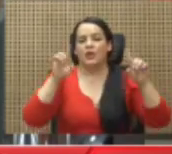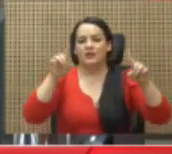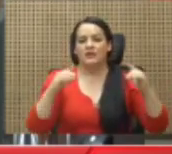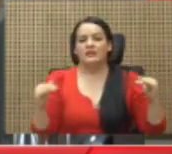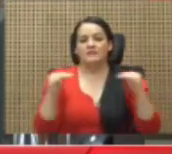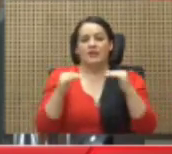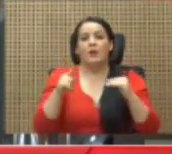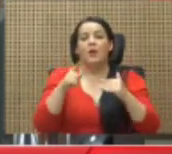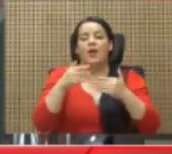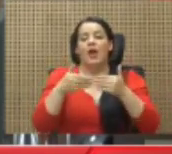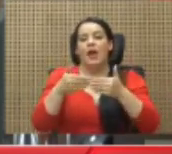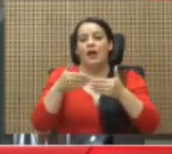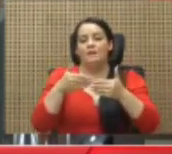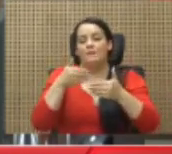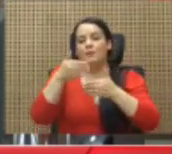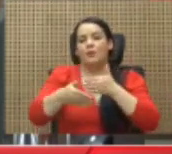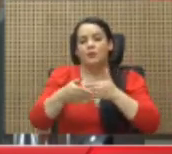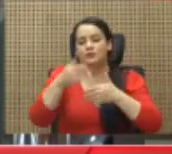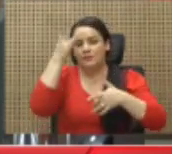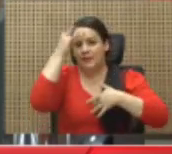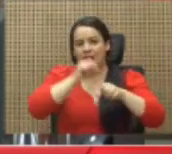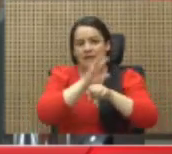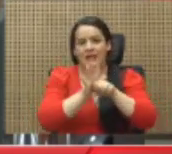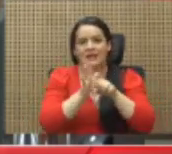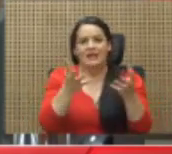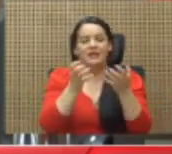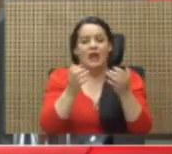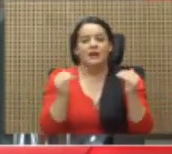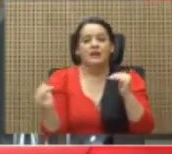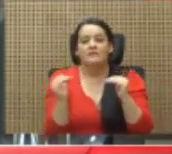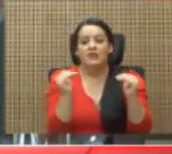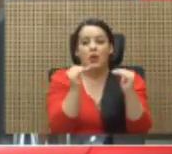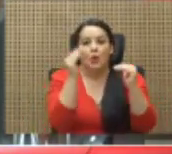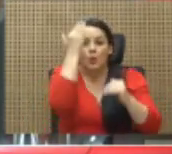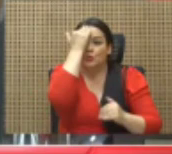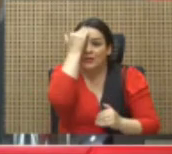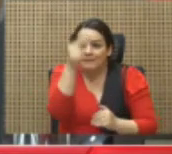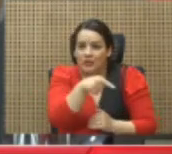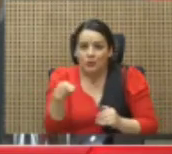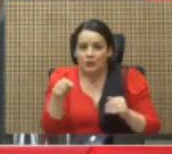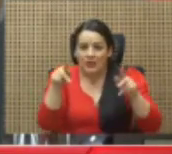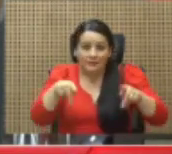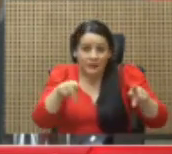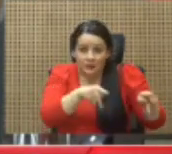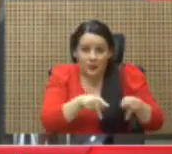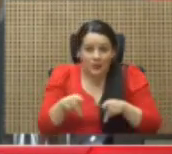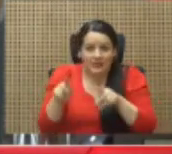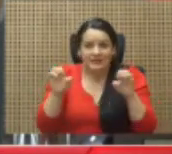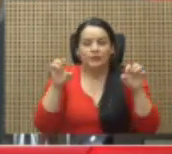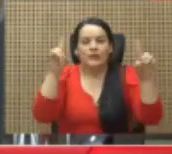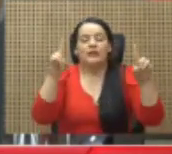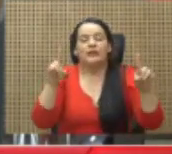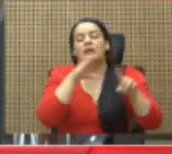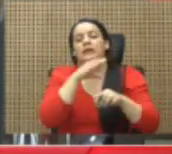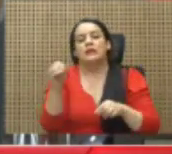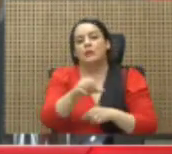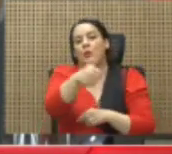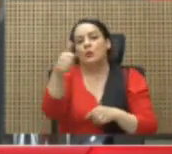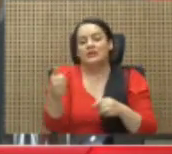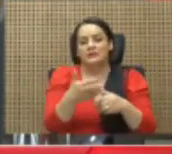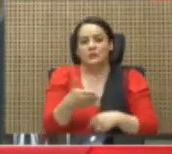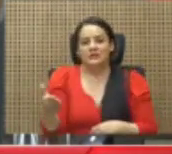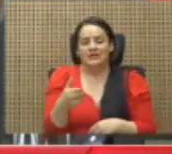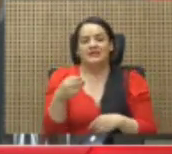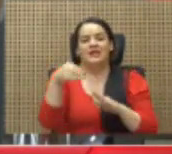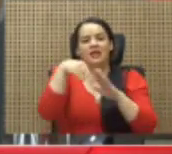nivelar los conocimientos educativos y que, entre otras cosas, porque la lista es muy larga, desmantelaron el